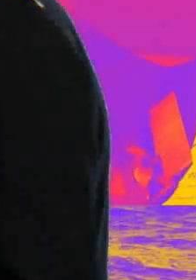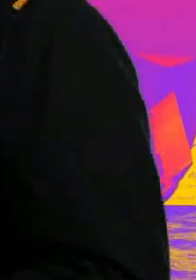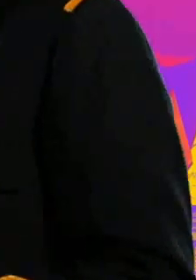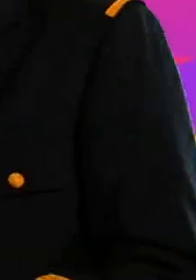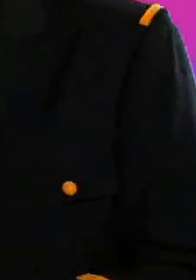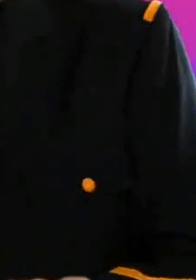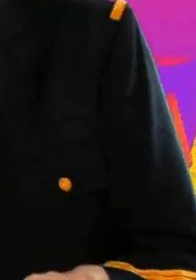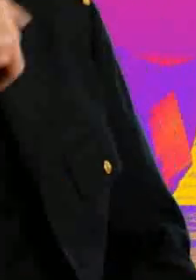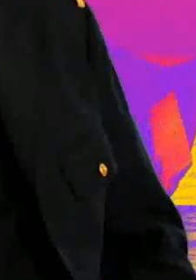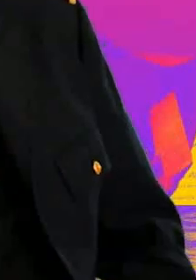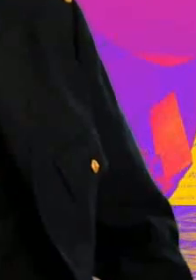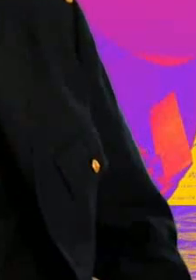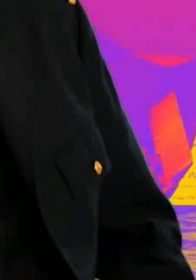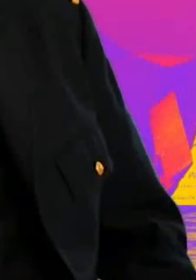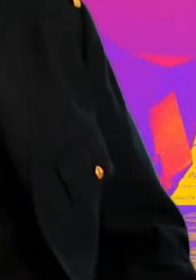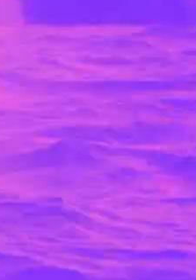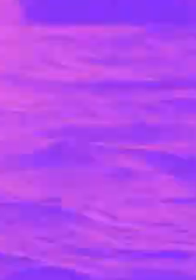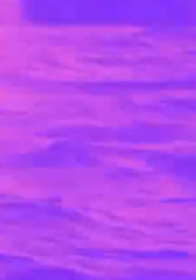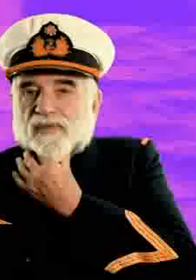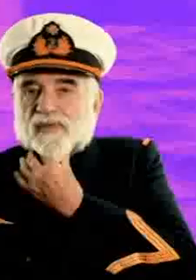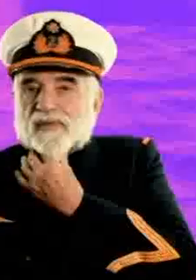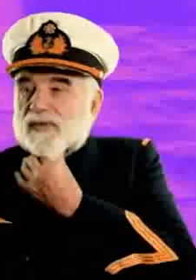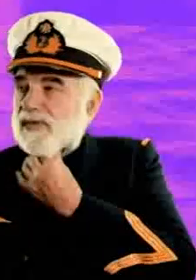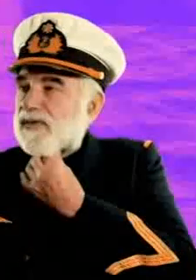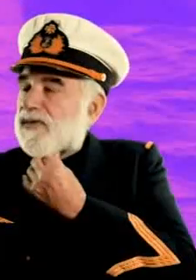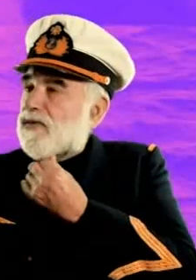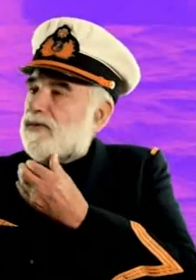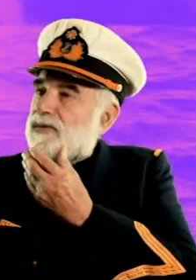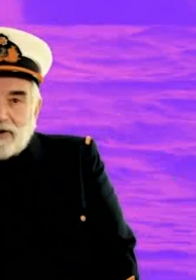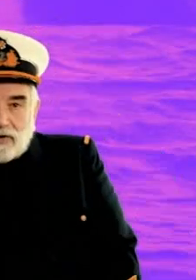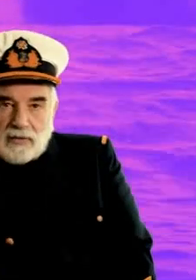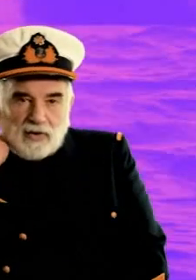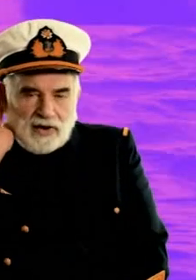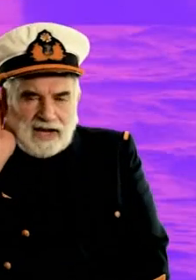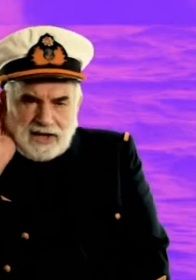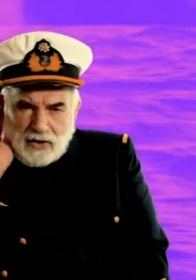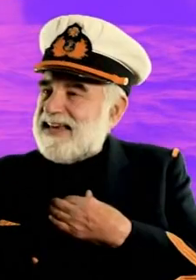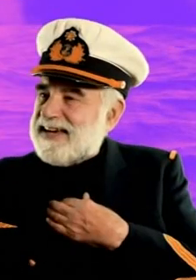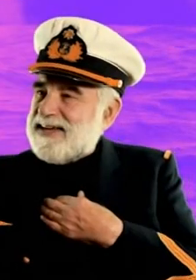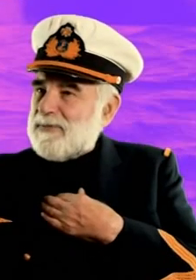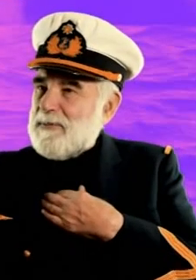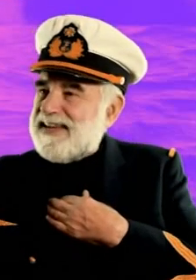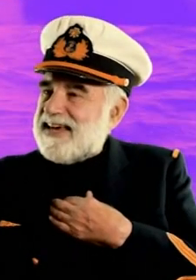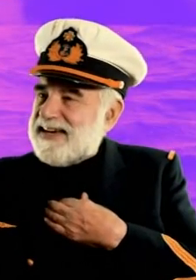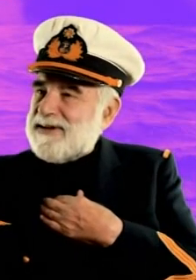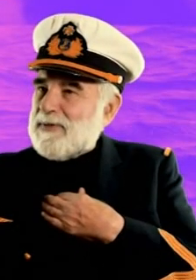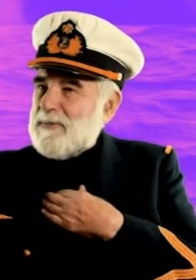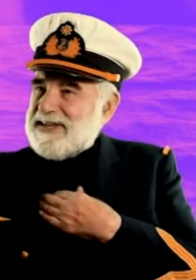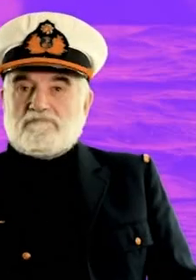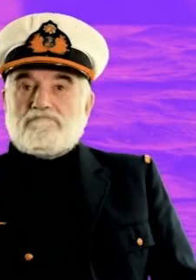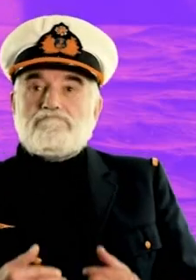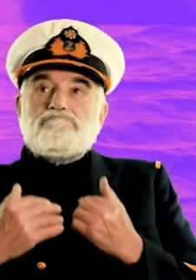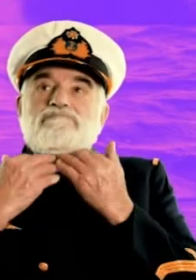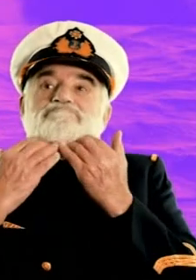Las video reacciones del capitán Greg Mortimer. Capitán, ¿qué me dice del encontronazo entre Glenda Rondán y Laura Raffo